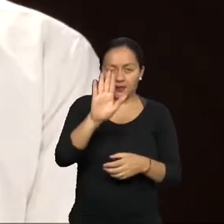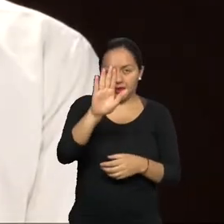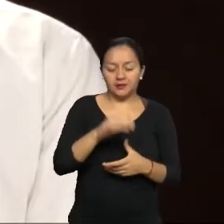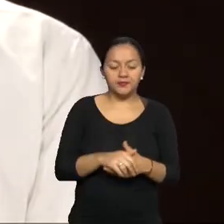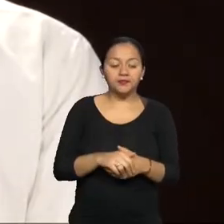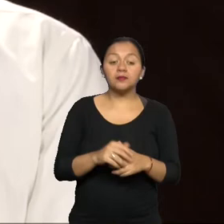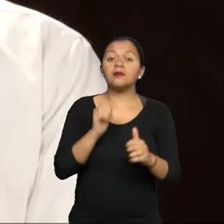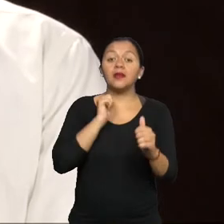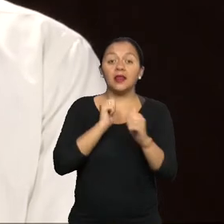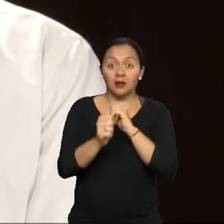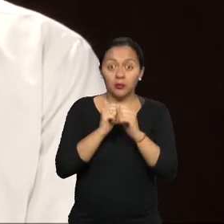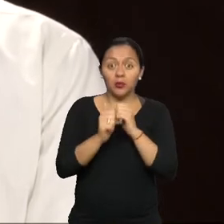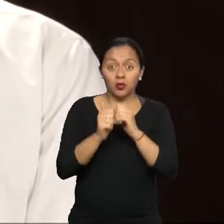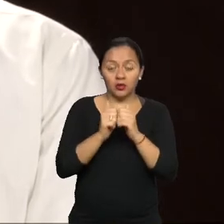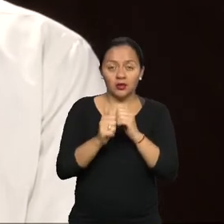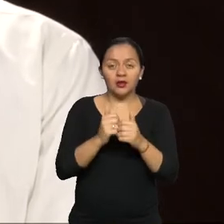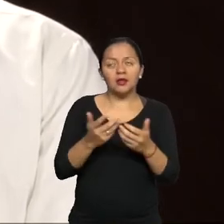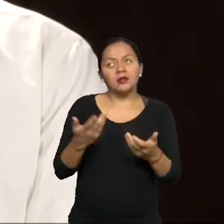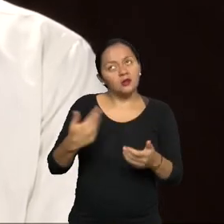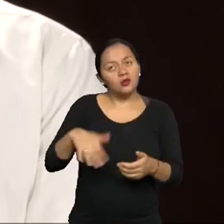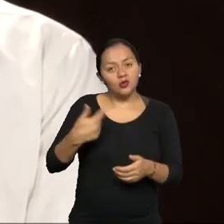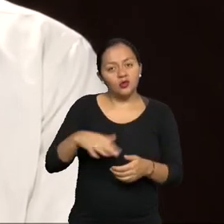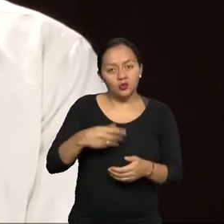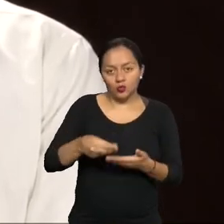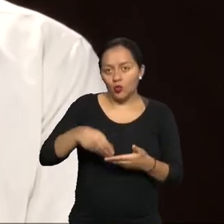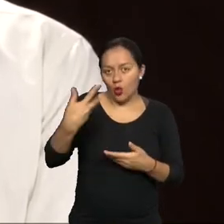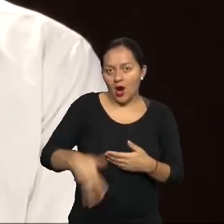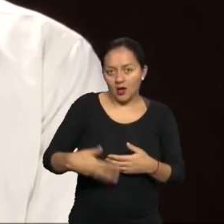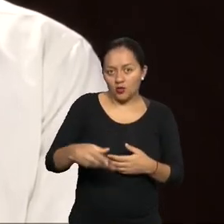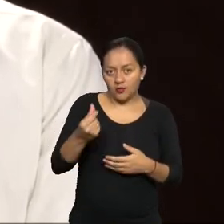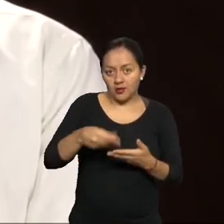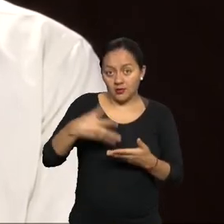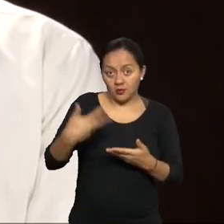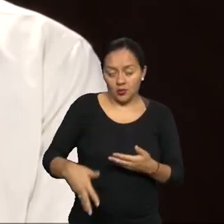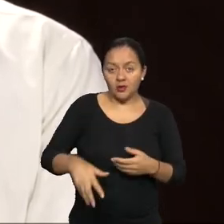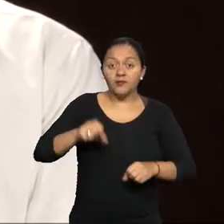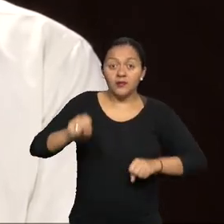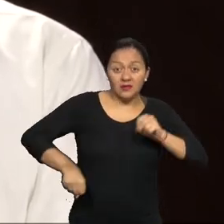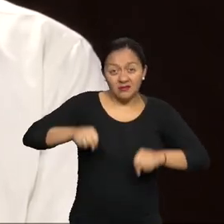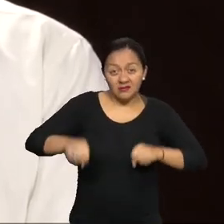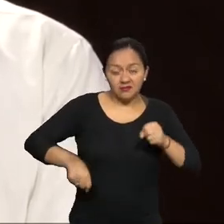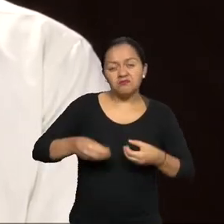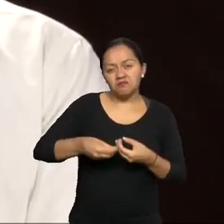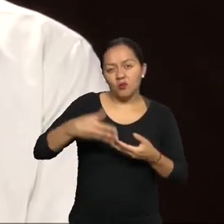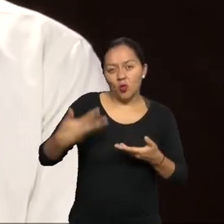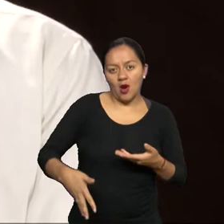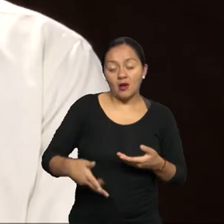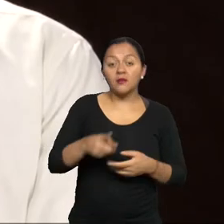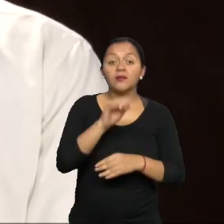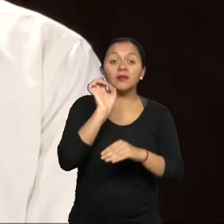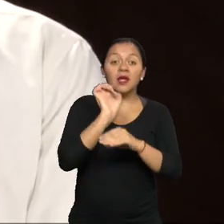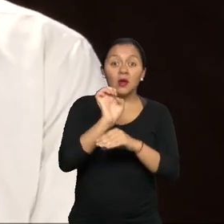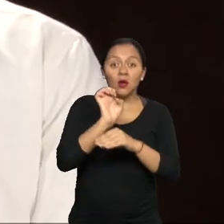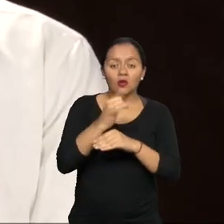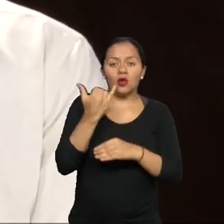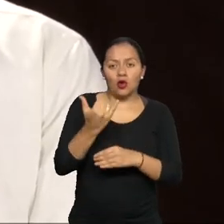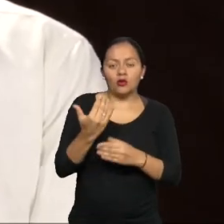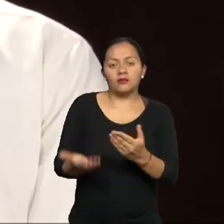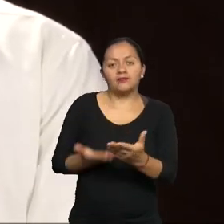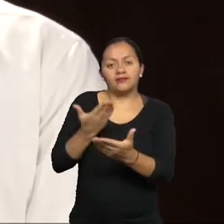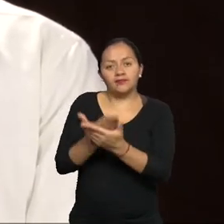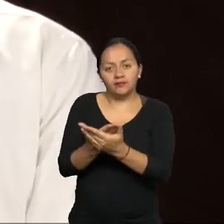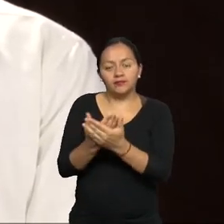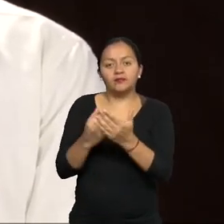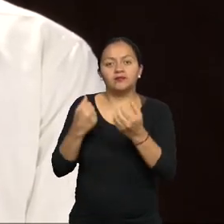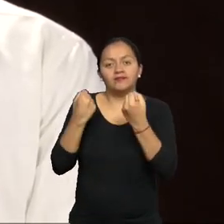deporte en sí cuesta, es costoso económicamente. Y el ciclismo es uno de ellos que cuesta mucho más. El Ecuador, como tal, estamos propugnando, la